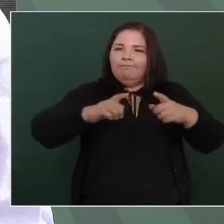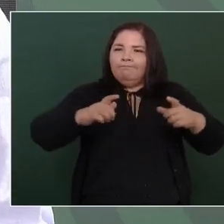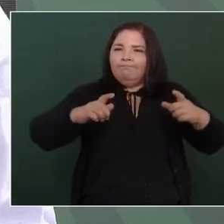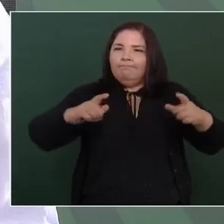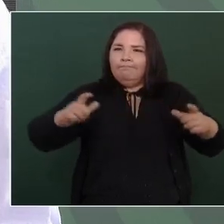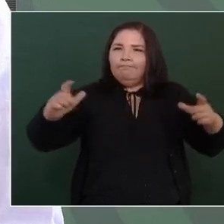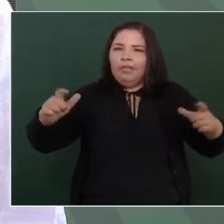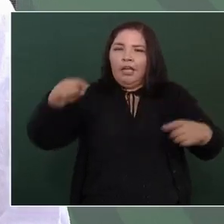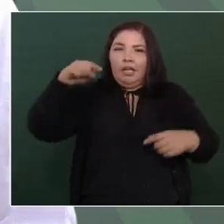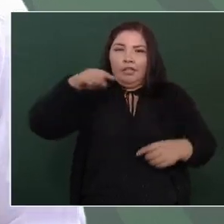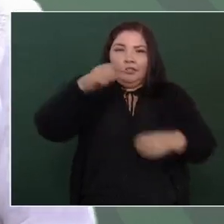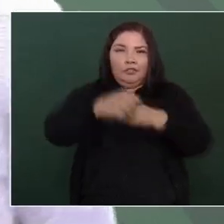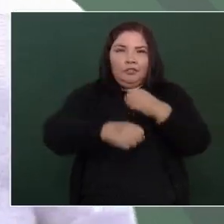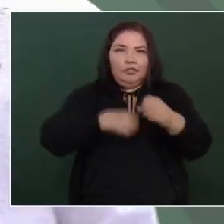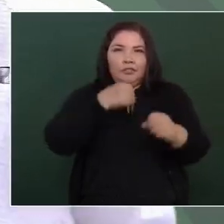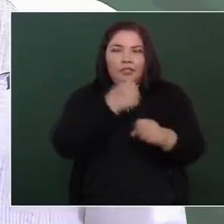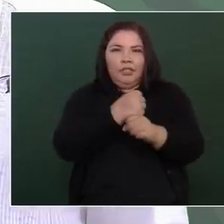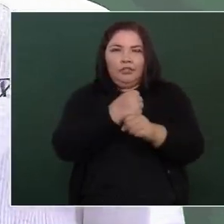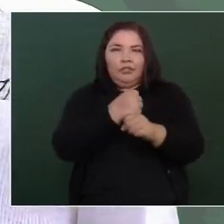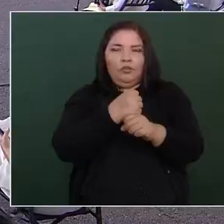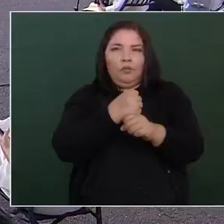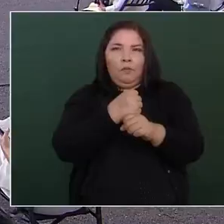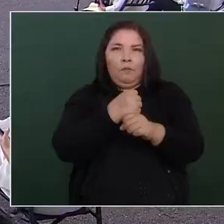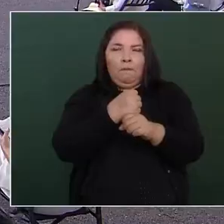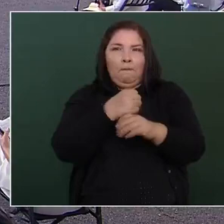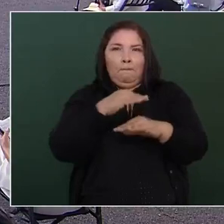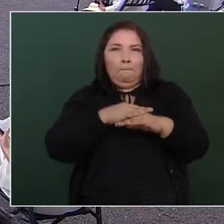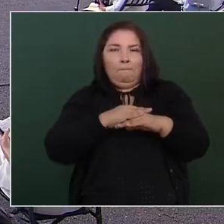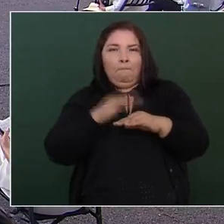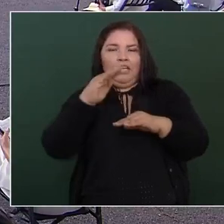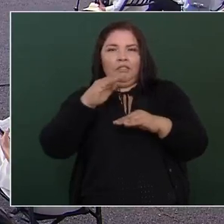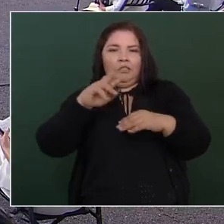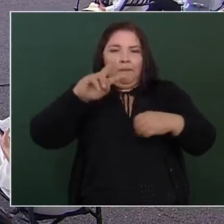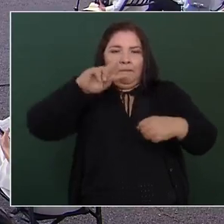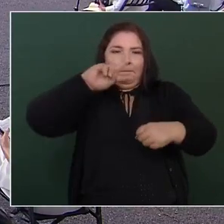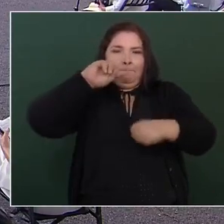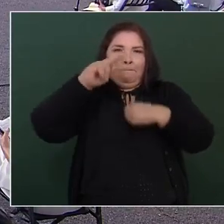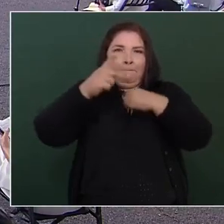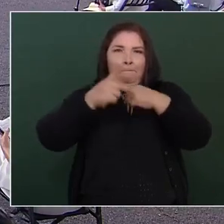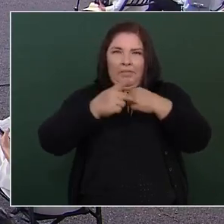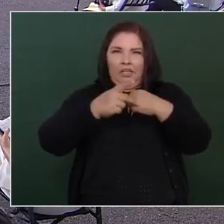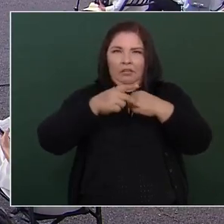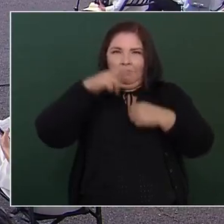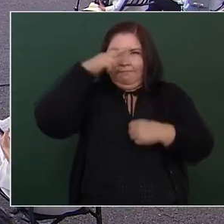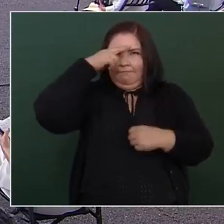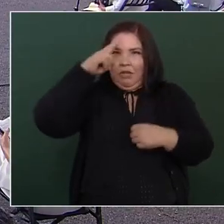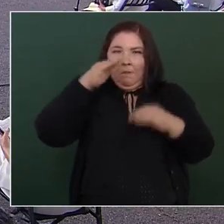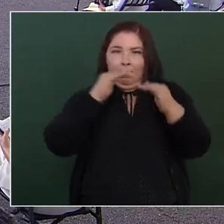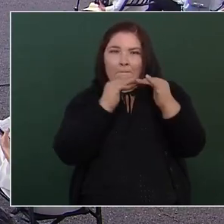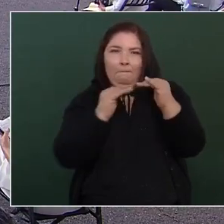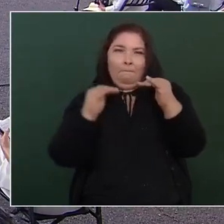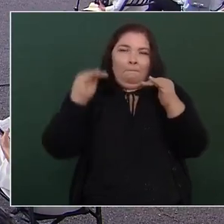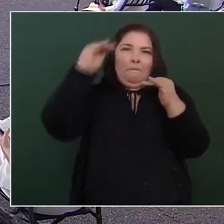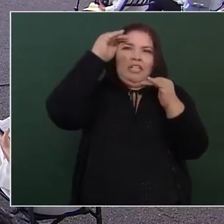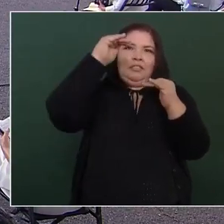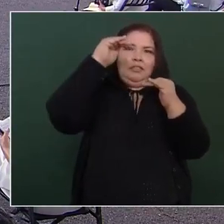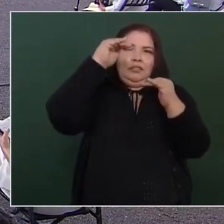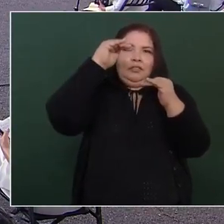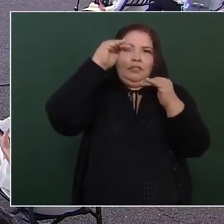Este año es posible que sea el país con más crecimiento después de China